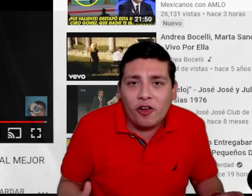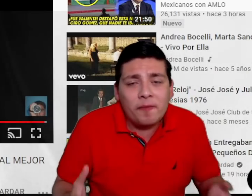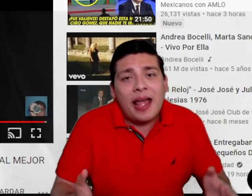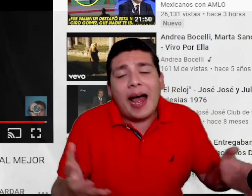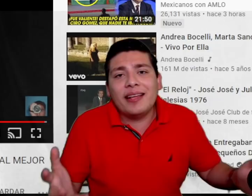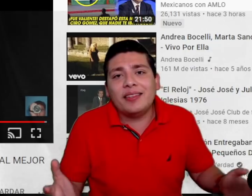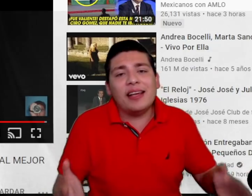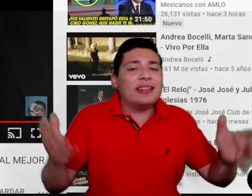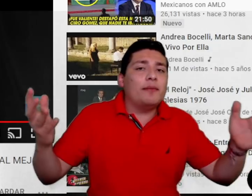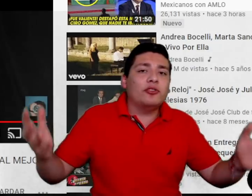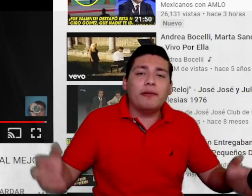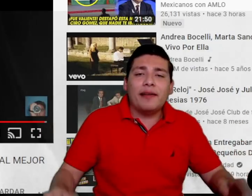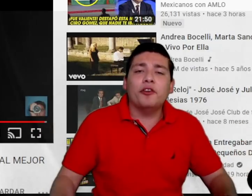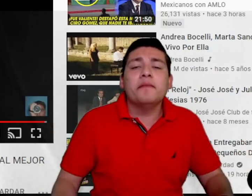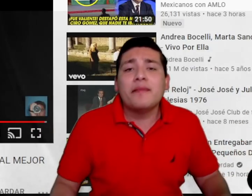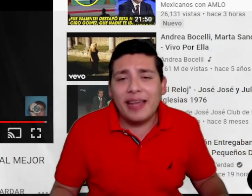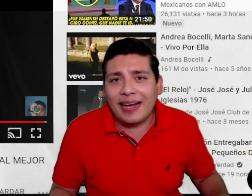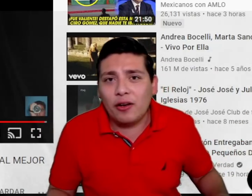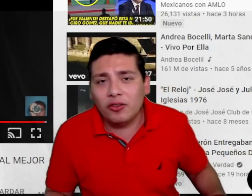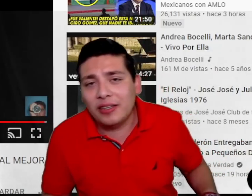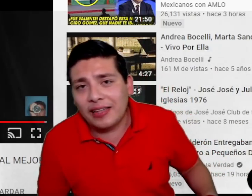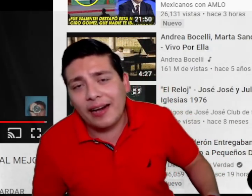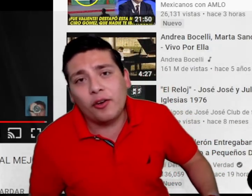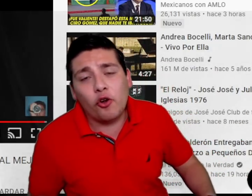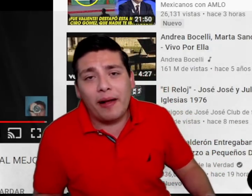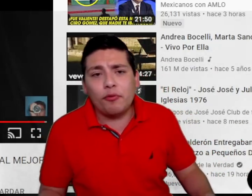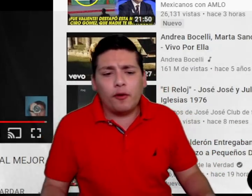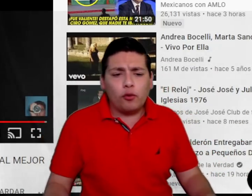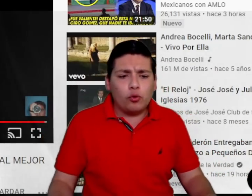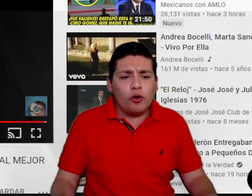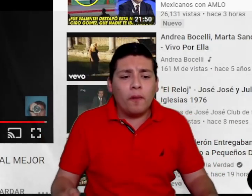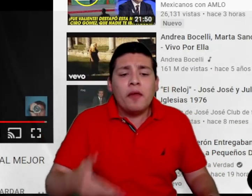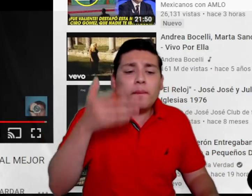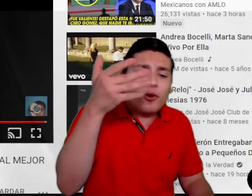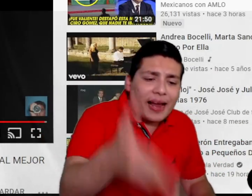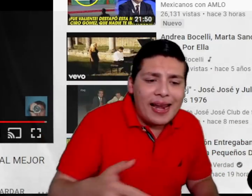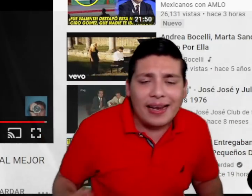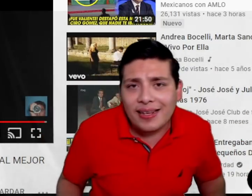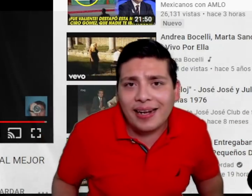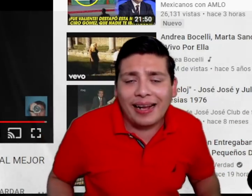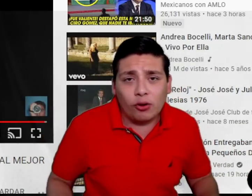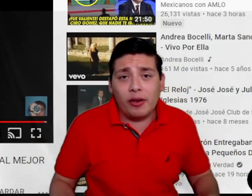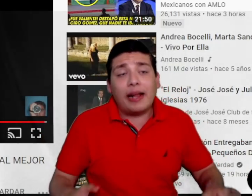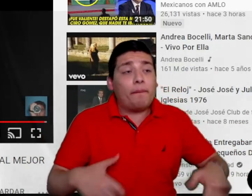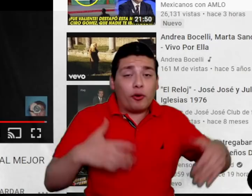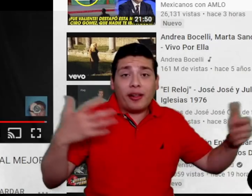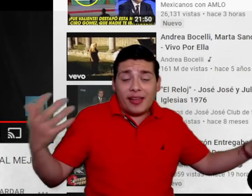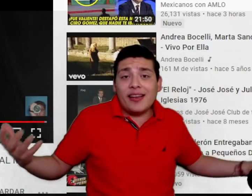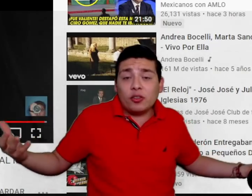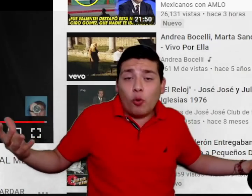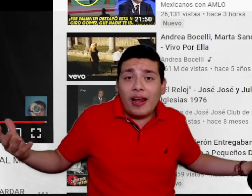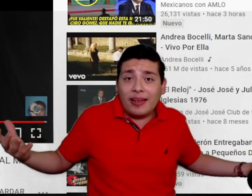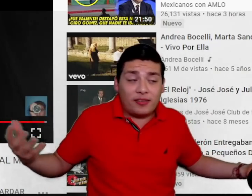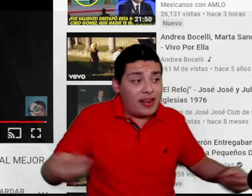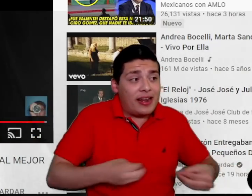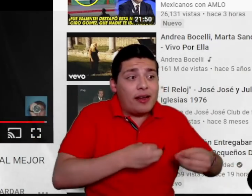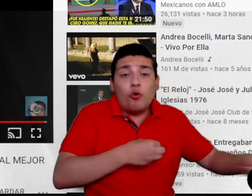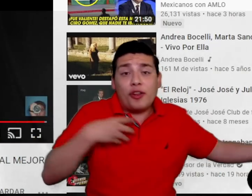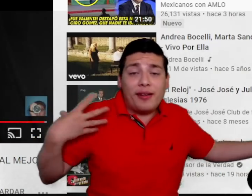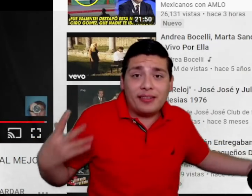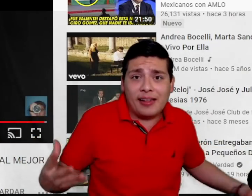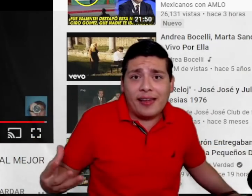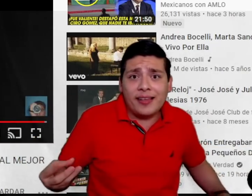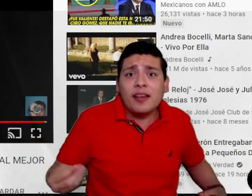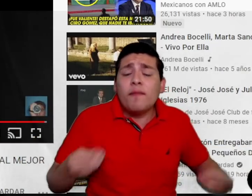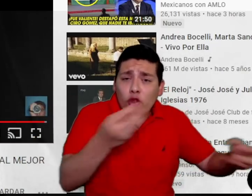necesario, ahí sí estamos hablando de que nos están robando el futuro. ¿Por qué la iglesia católica? Porque tiene escuelas, tiene